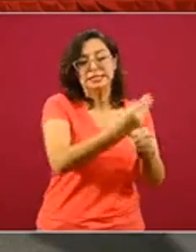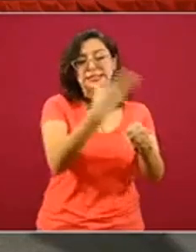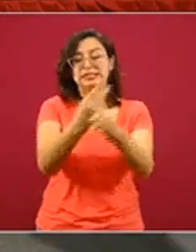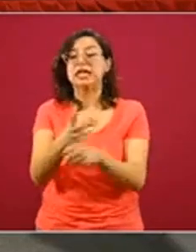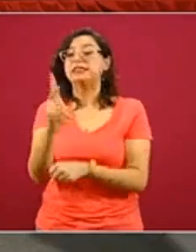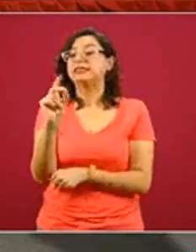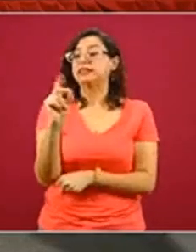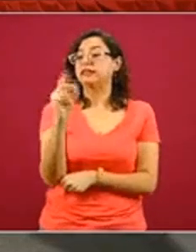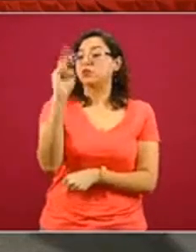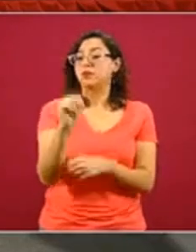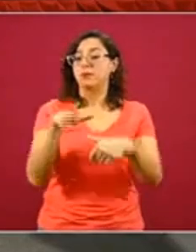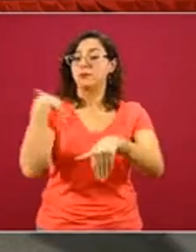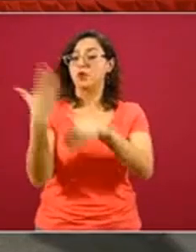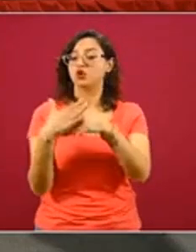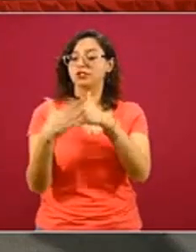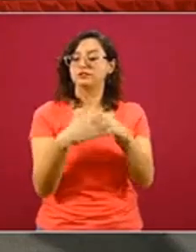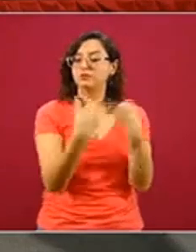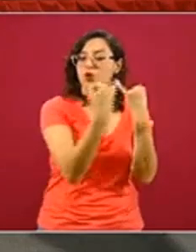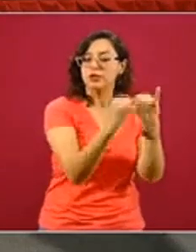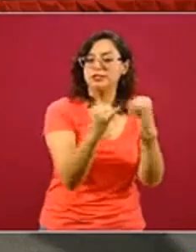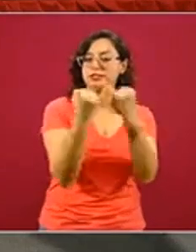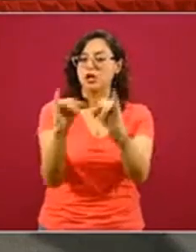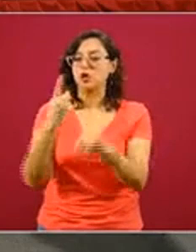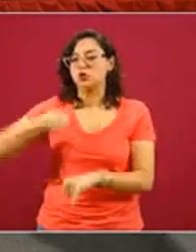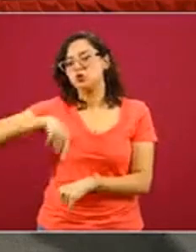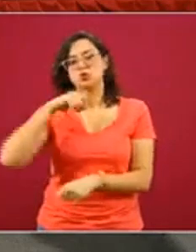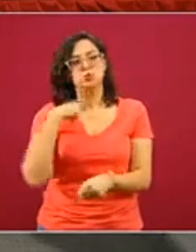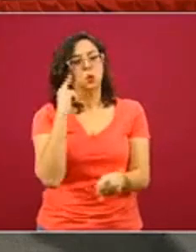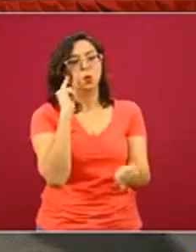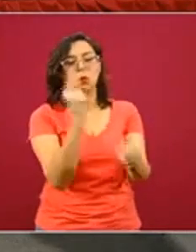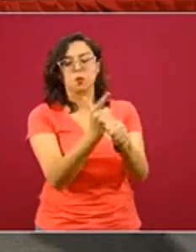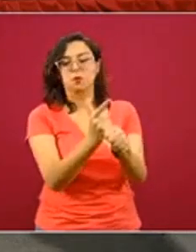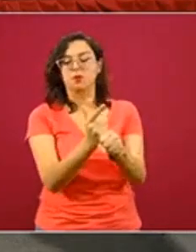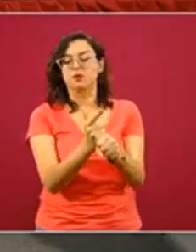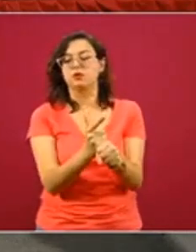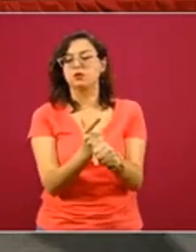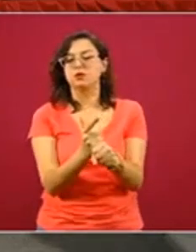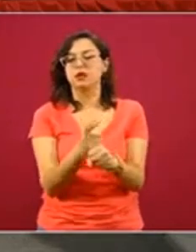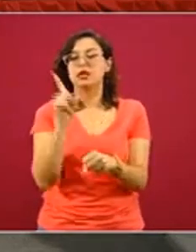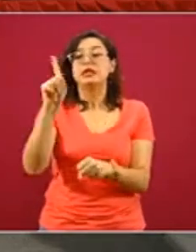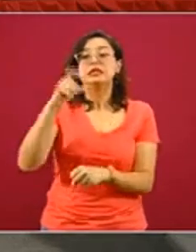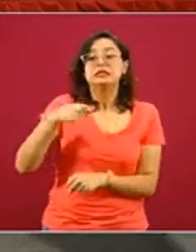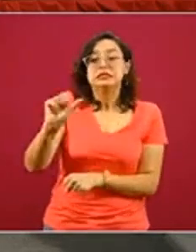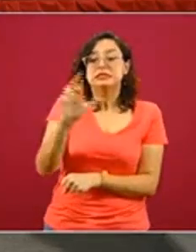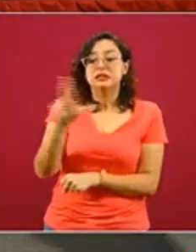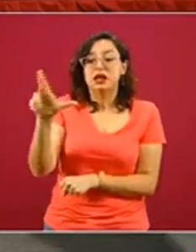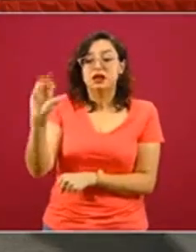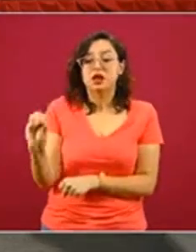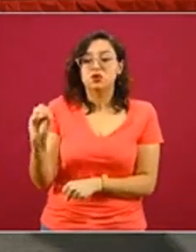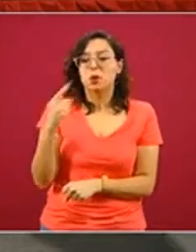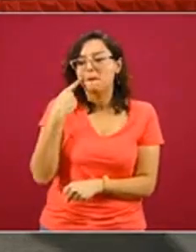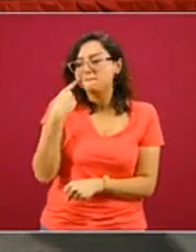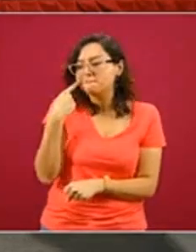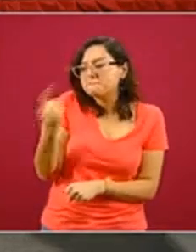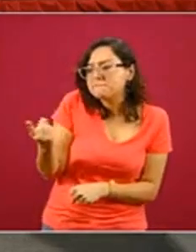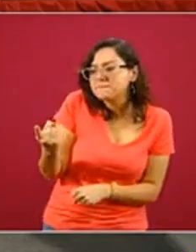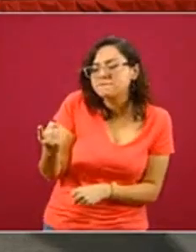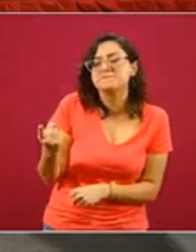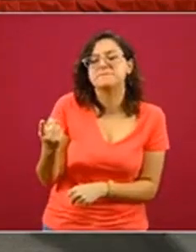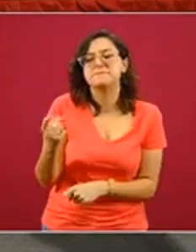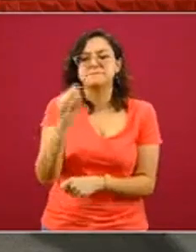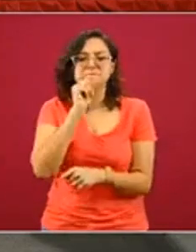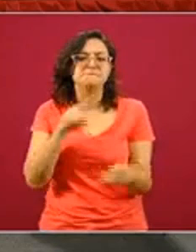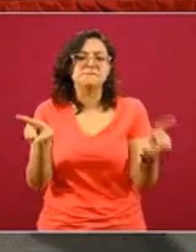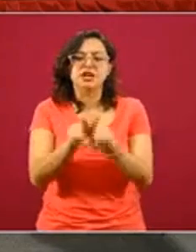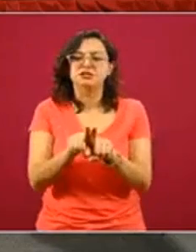a inaugurar. Nosotros publicamos un trabajo en Quintana Roo, pero es una muestra de lo que pasó o lo que ha